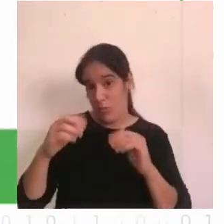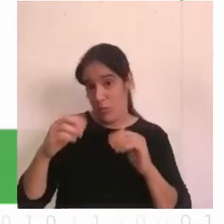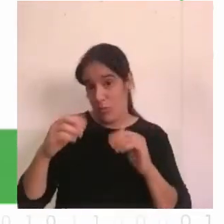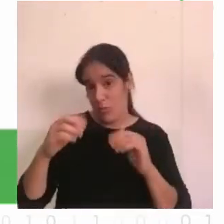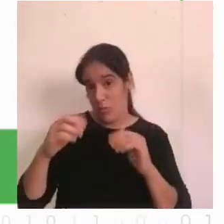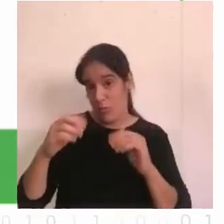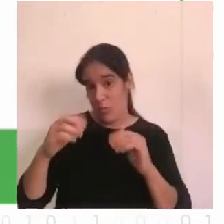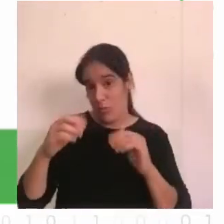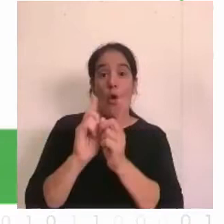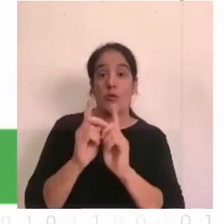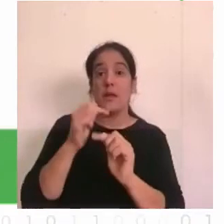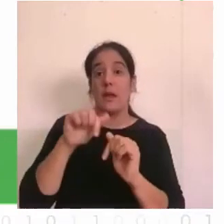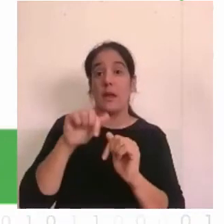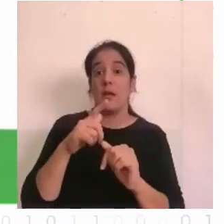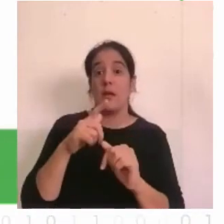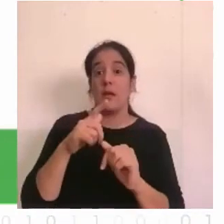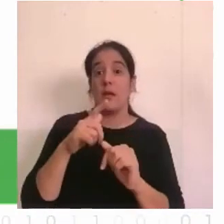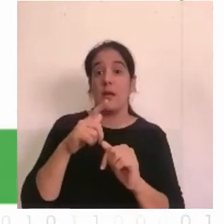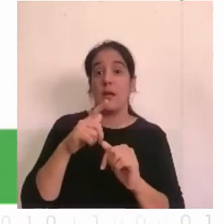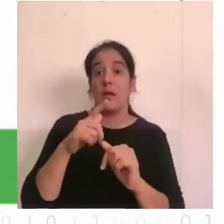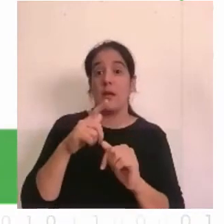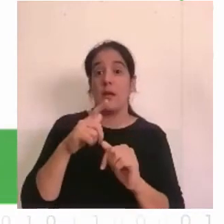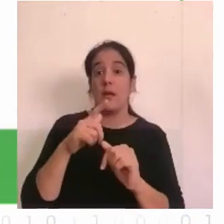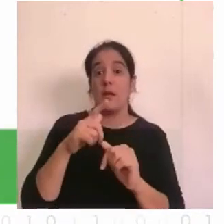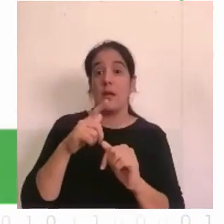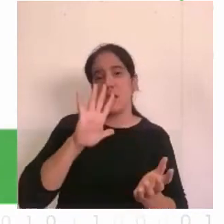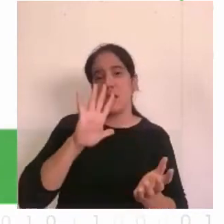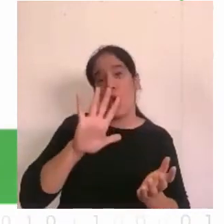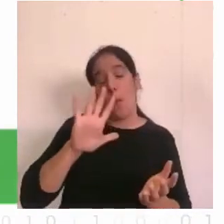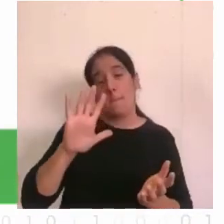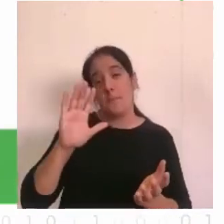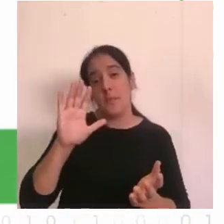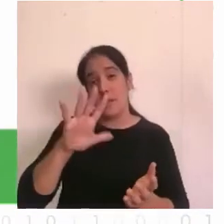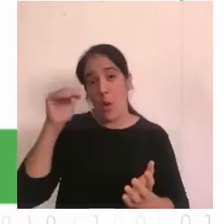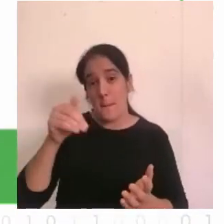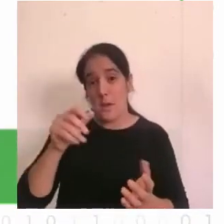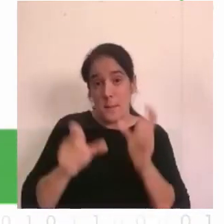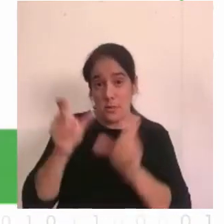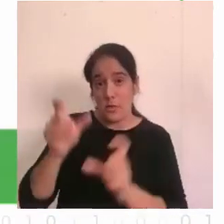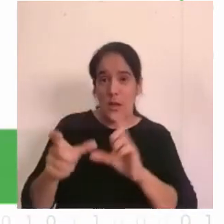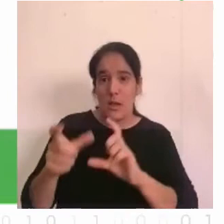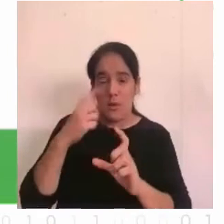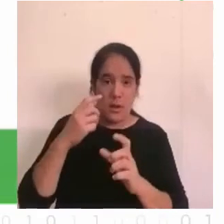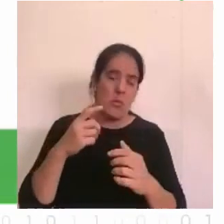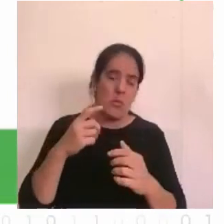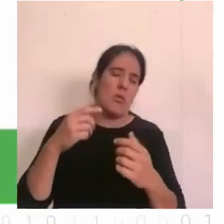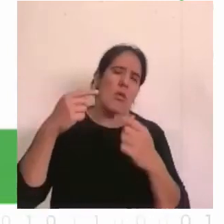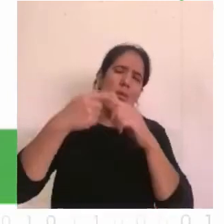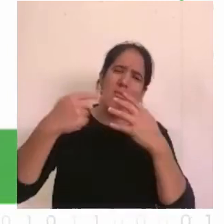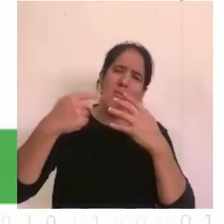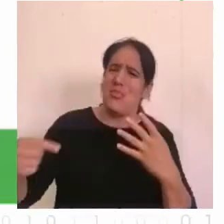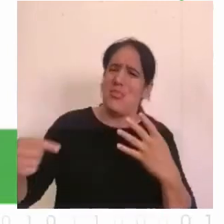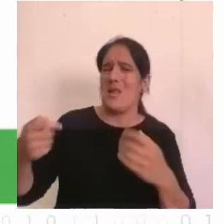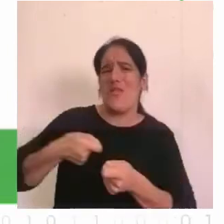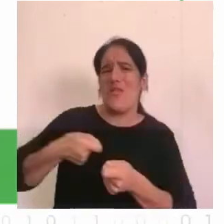poco más, tenían 5.000 individuos y miraban 400.000 variables. Y lo que hicieron fue